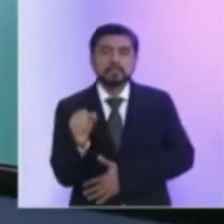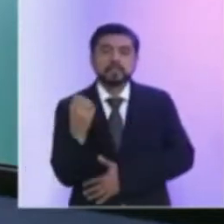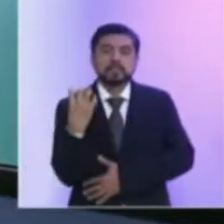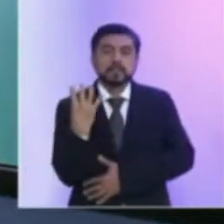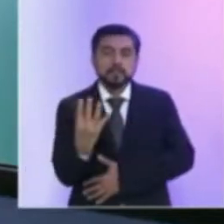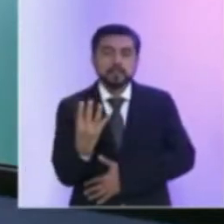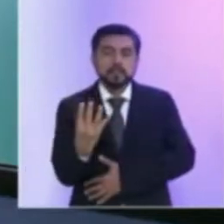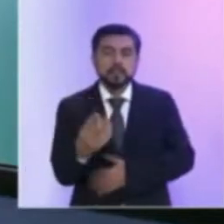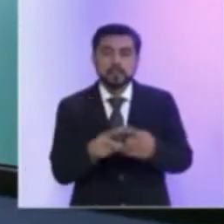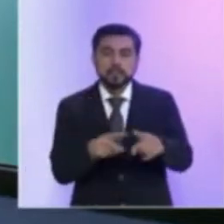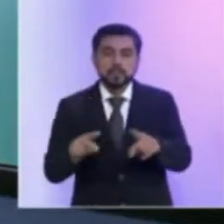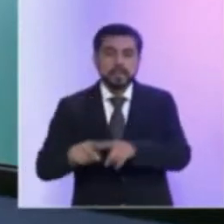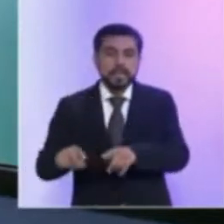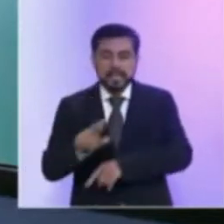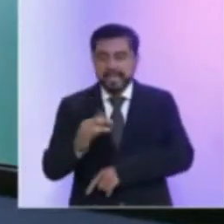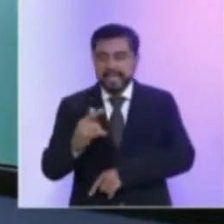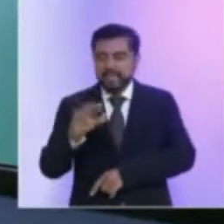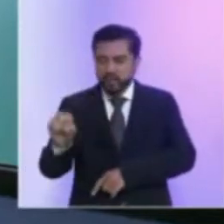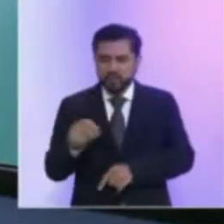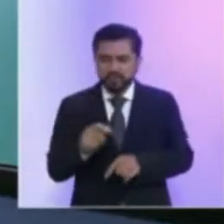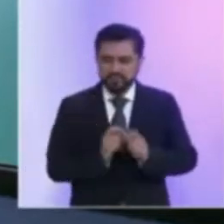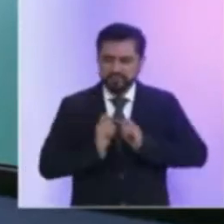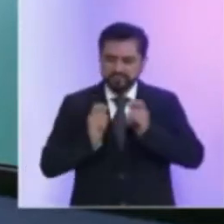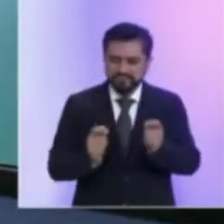14,764 regidurías,